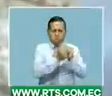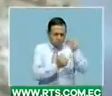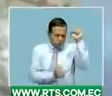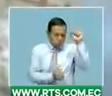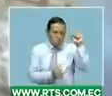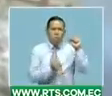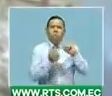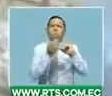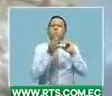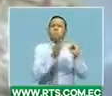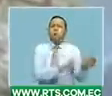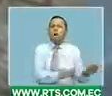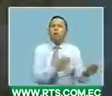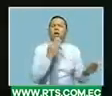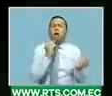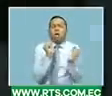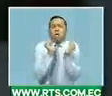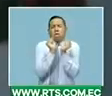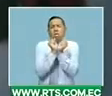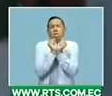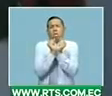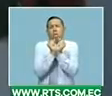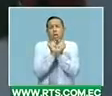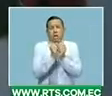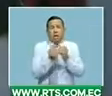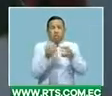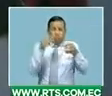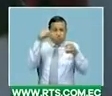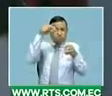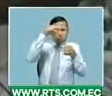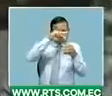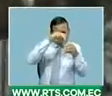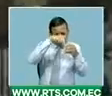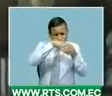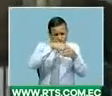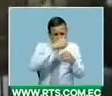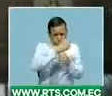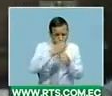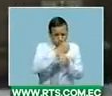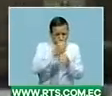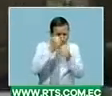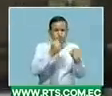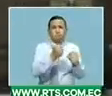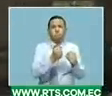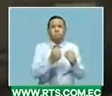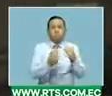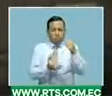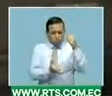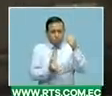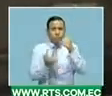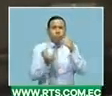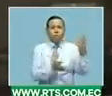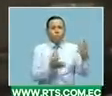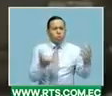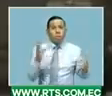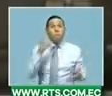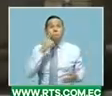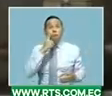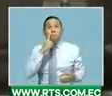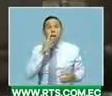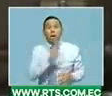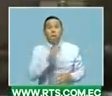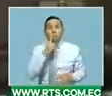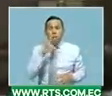maniatada y envuelta en una funda. Después de tanto buscarla, su padre la localizó en la casa del hombre con el que mantuvo una